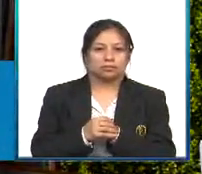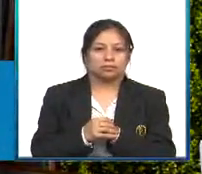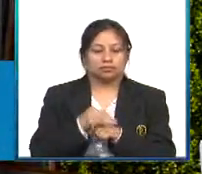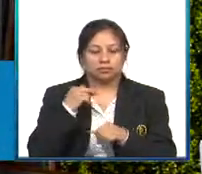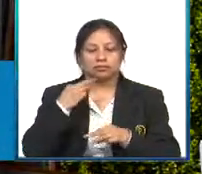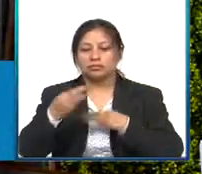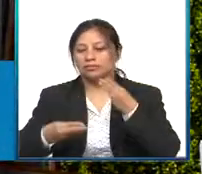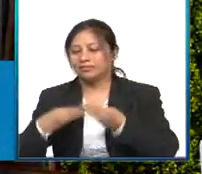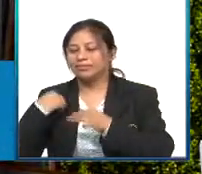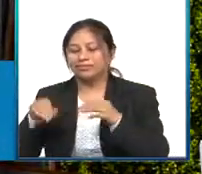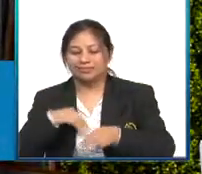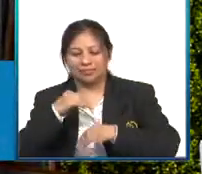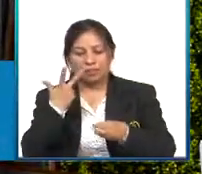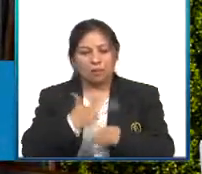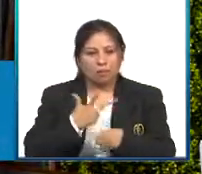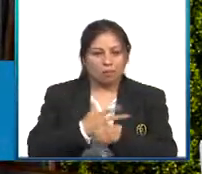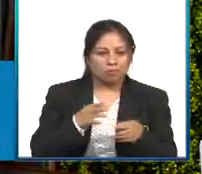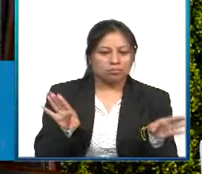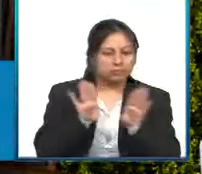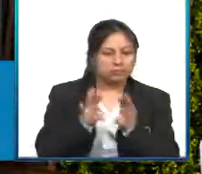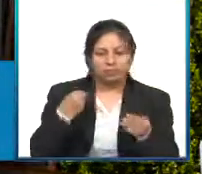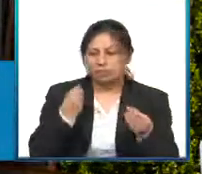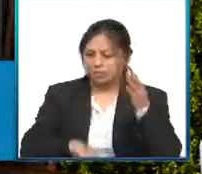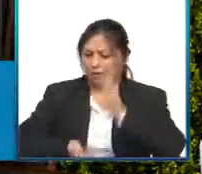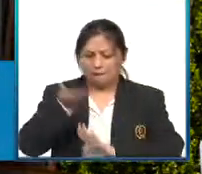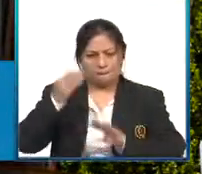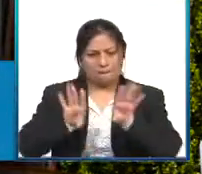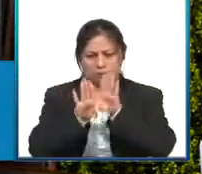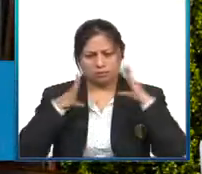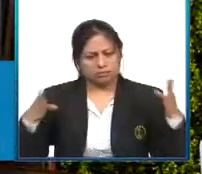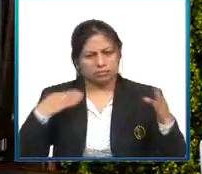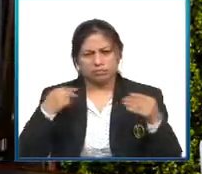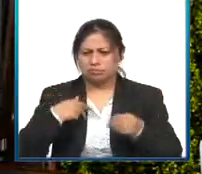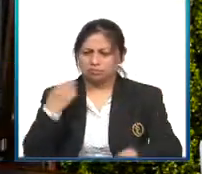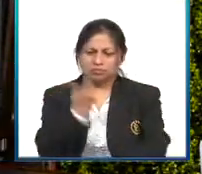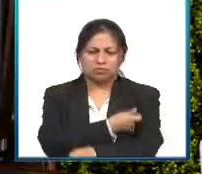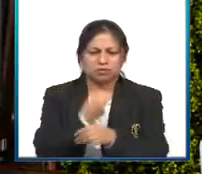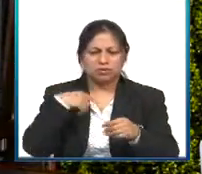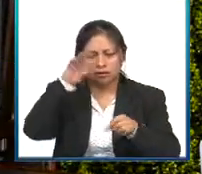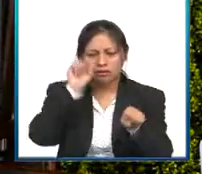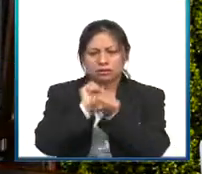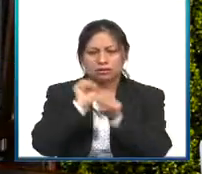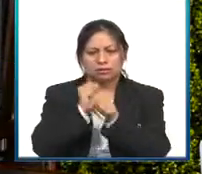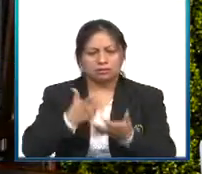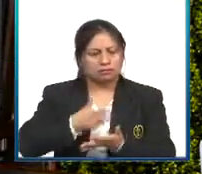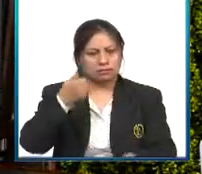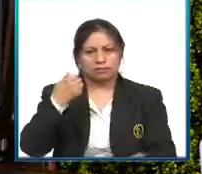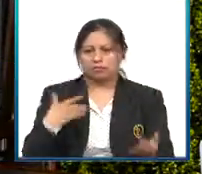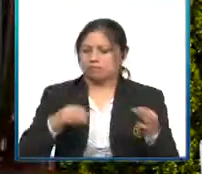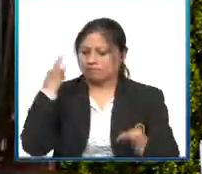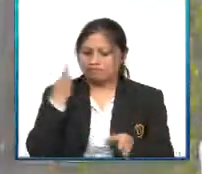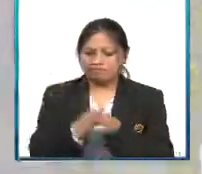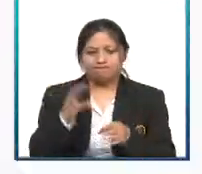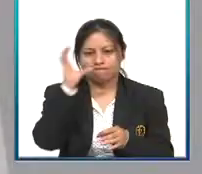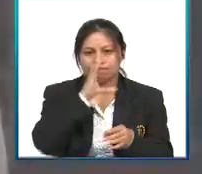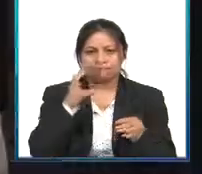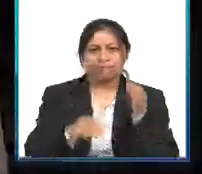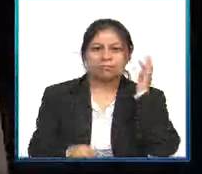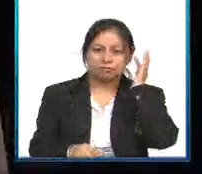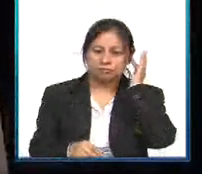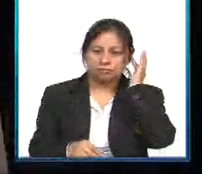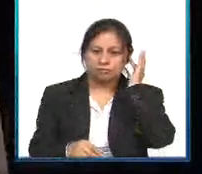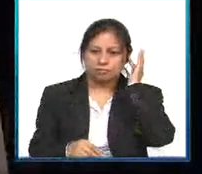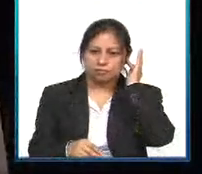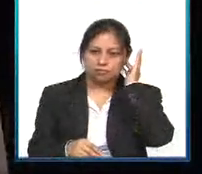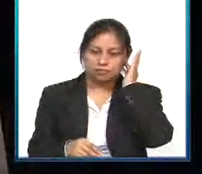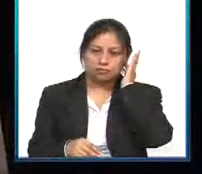mercado en Guatemala, y esto va a generar más empleos, va a generar una inyección económica para el país, que es lo que realmente buscamos.